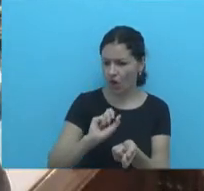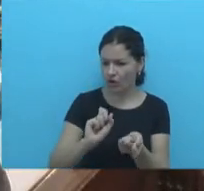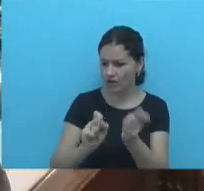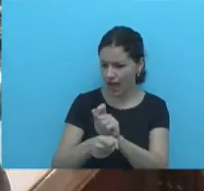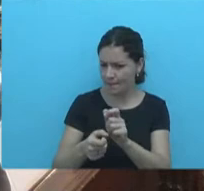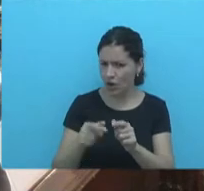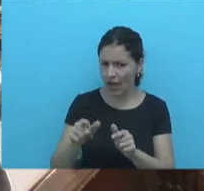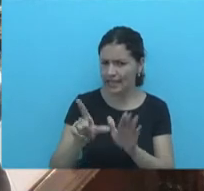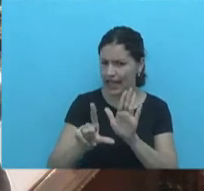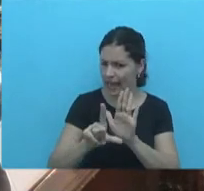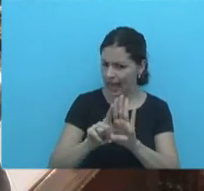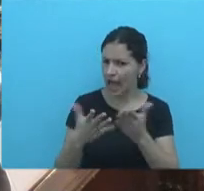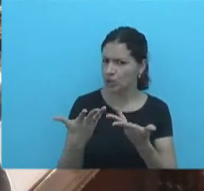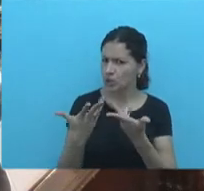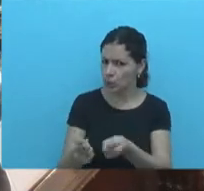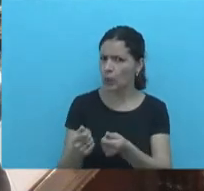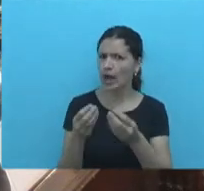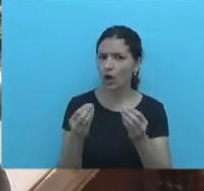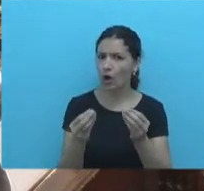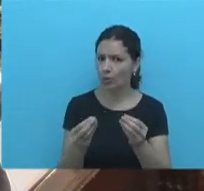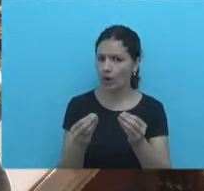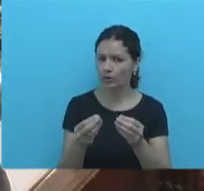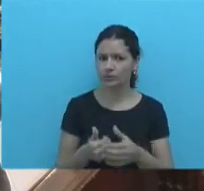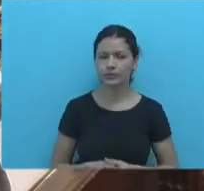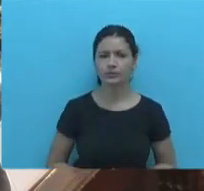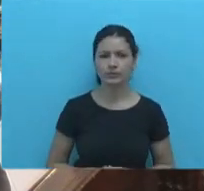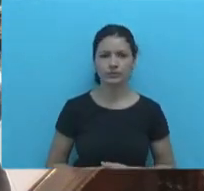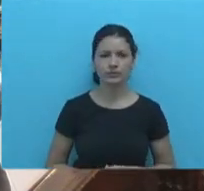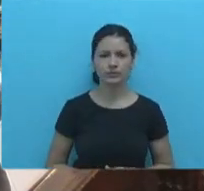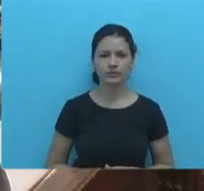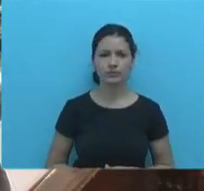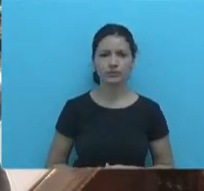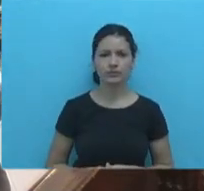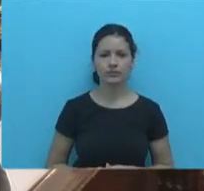esta ley a esos chicos? ¿Desde dónde comienza el cambio ahí?